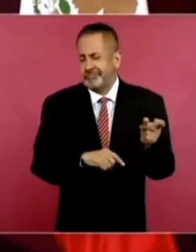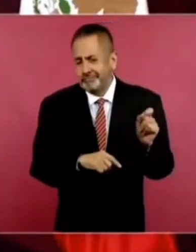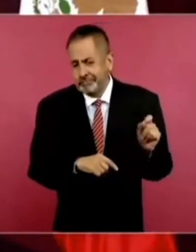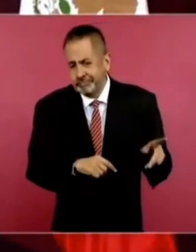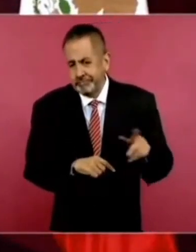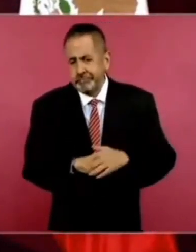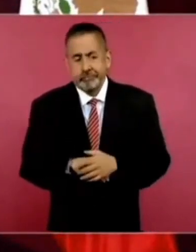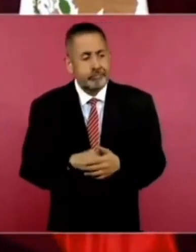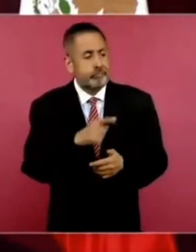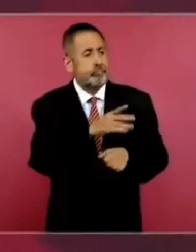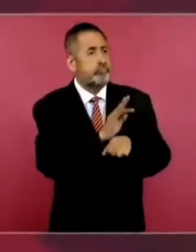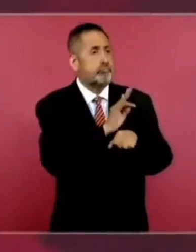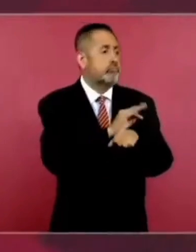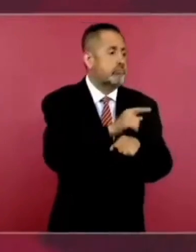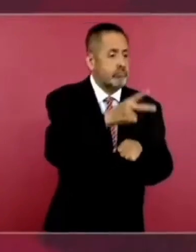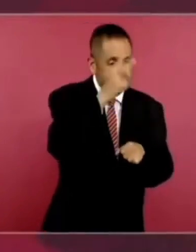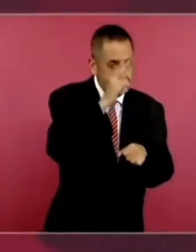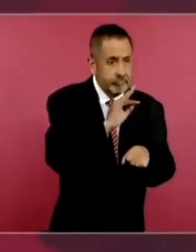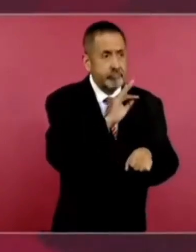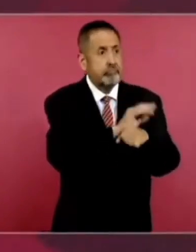de México y del extranjero.